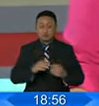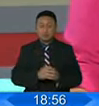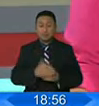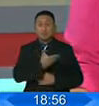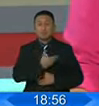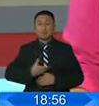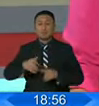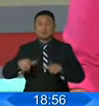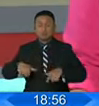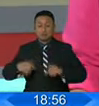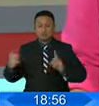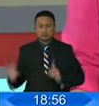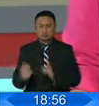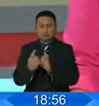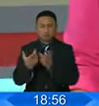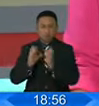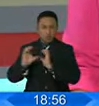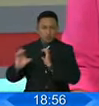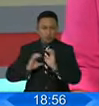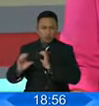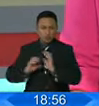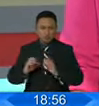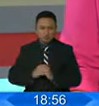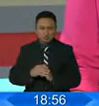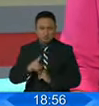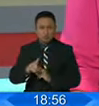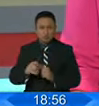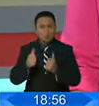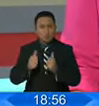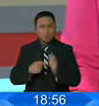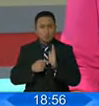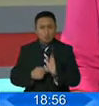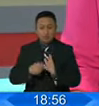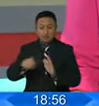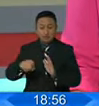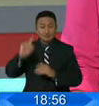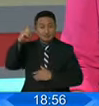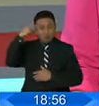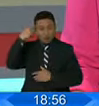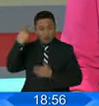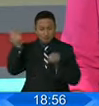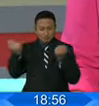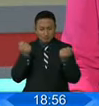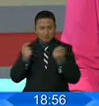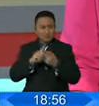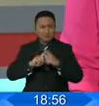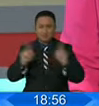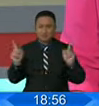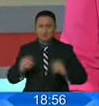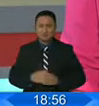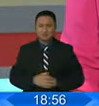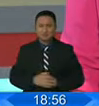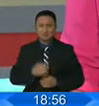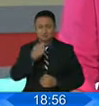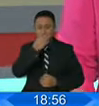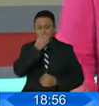presidente de la República, Lenín Moreno, con los medios de comunicación es una clara muestra de su voluntad de gobernar de otra manera.